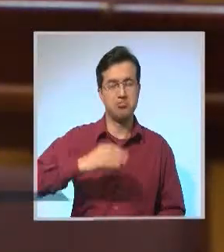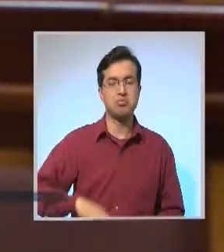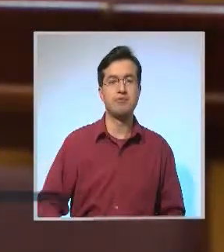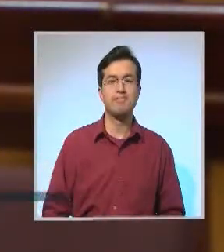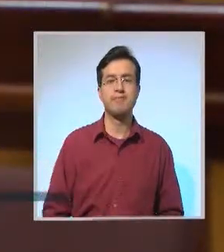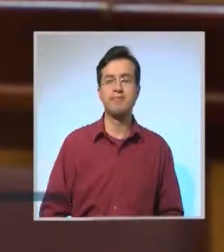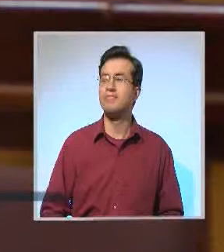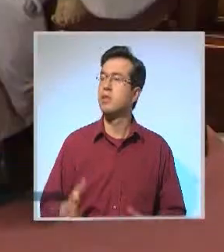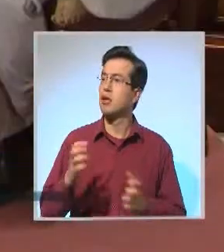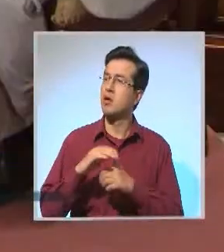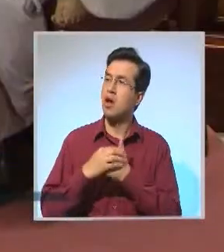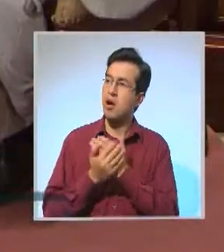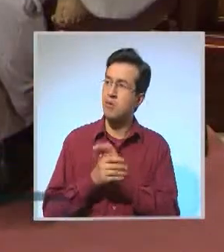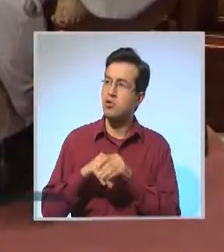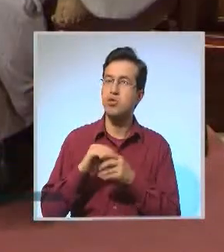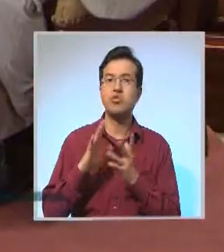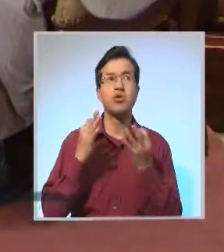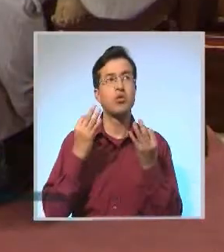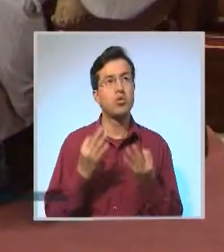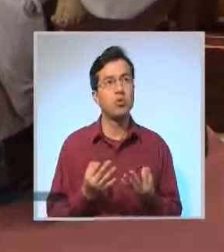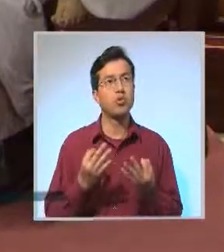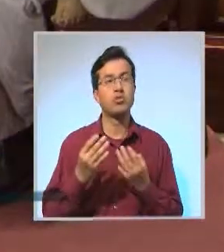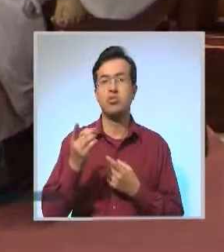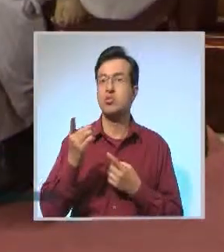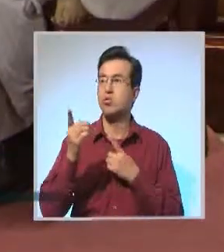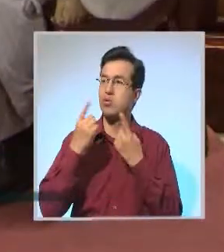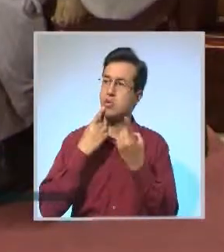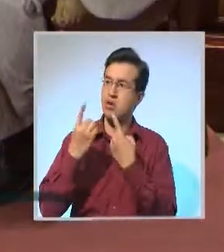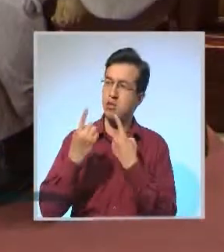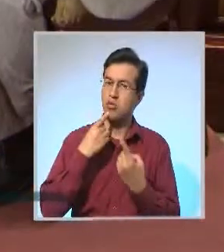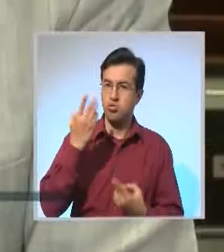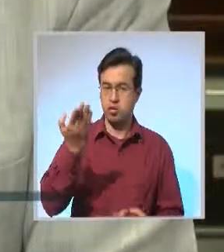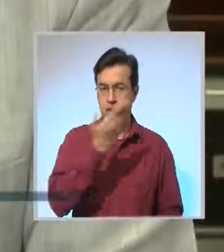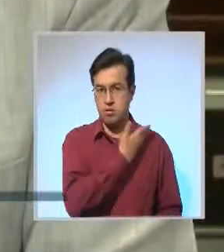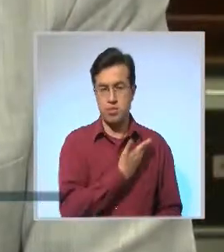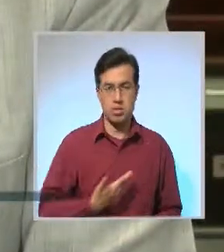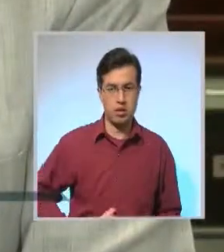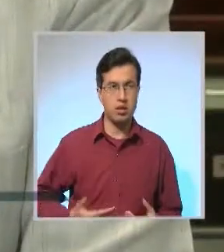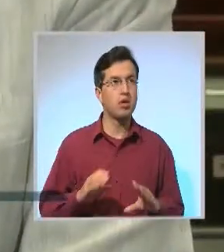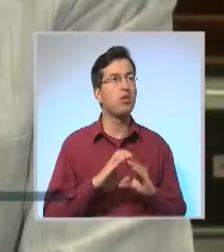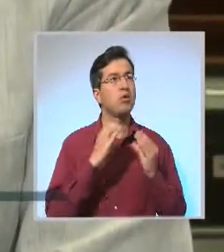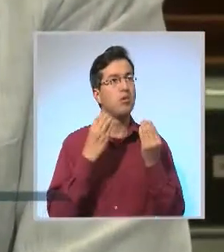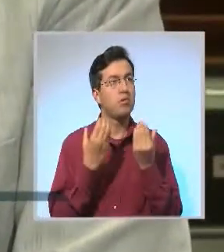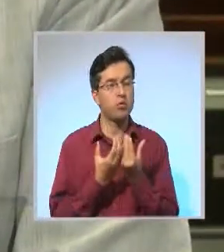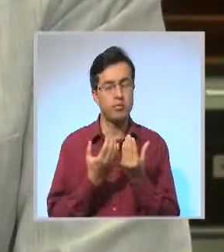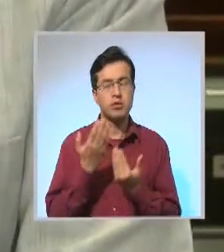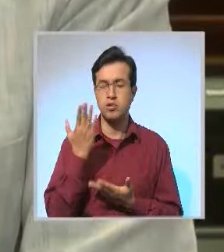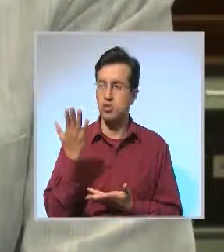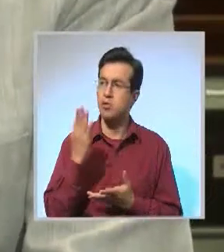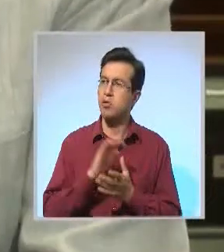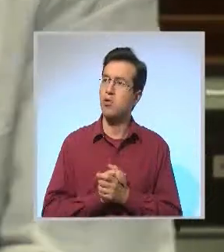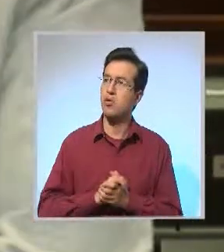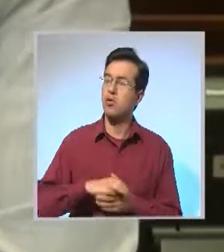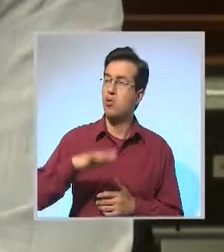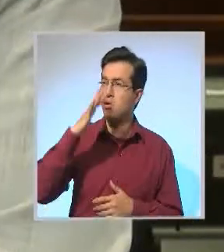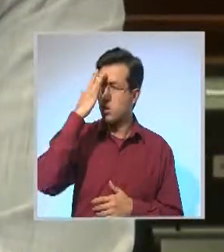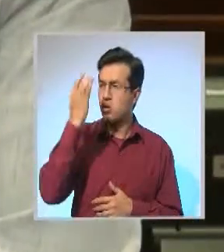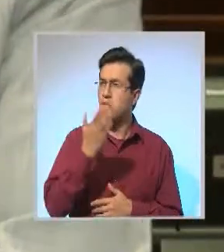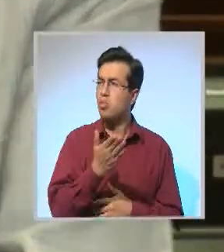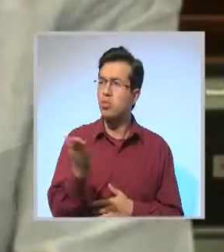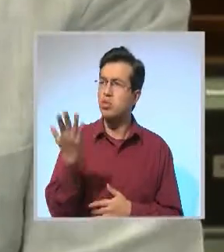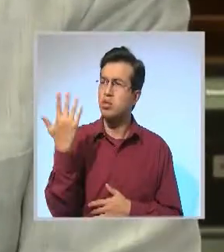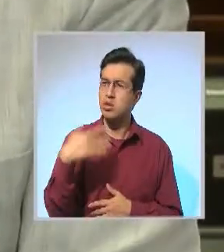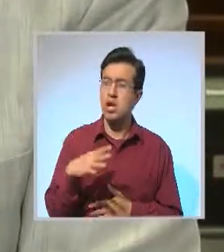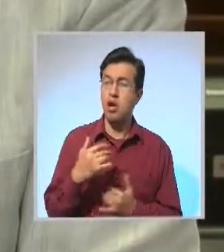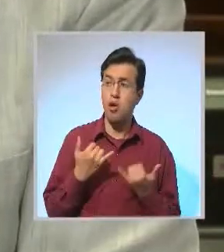permítanos aprovechar esta oportunidad que tenemos para dialogar con ustedes su calidad de presidente de la comisión de gobiernos autónomos y descentralización porque salen ustedes de